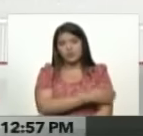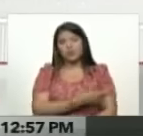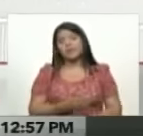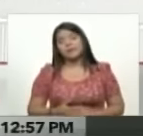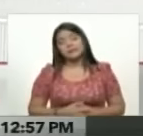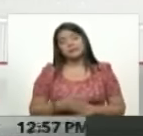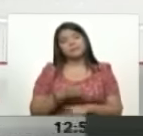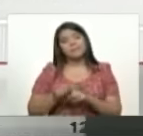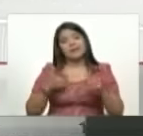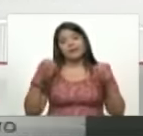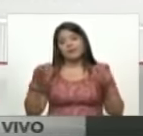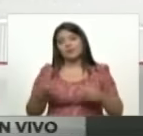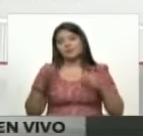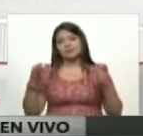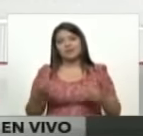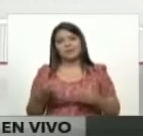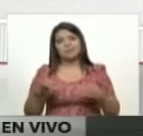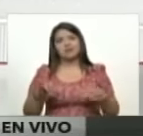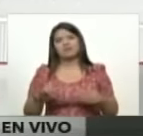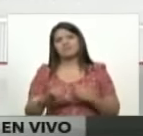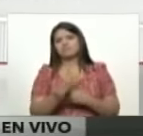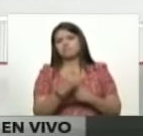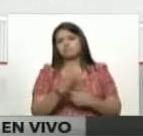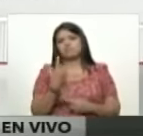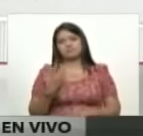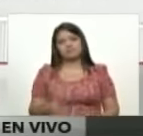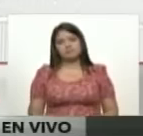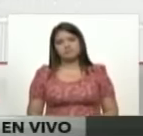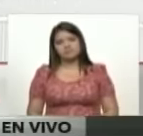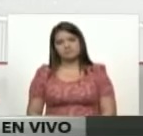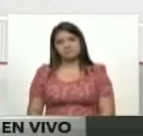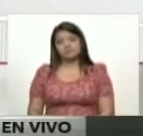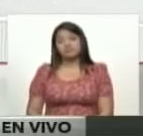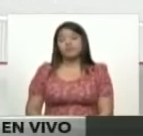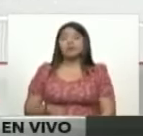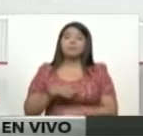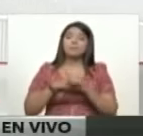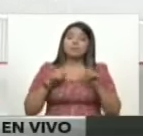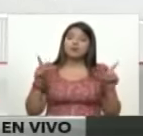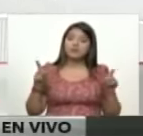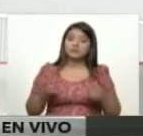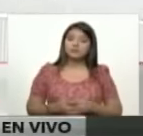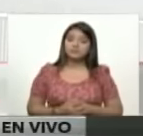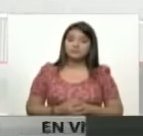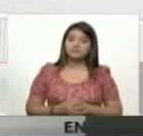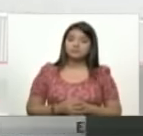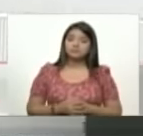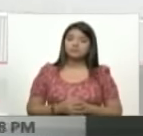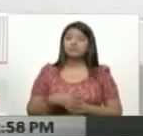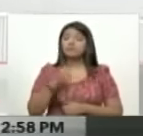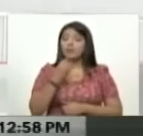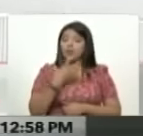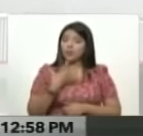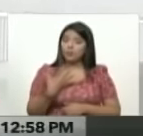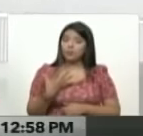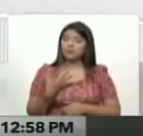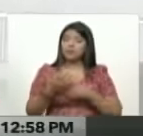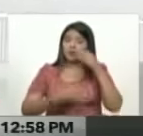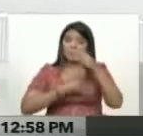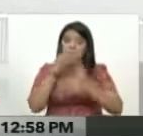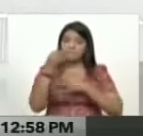envueltos siempre en contradicciones. Sin embargo, es oportuno destacar